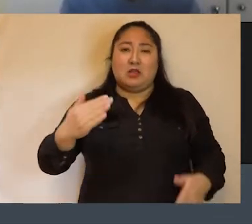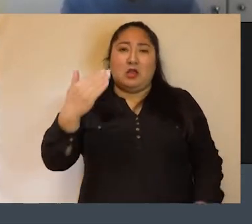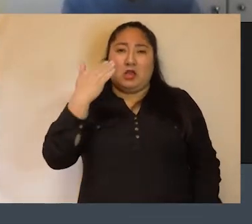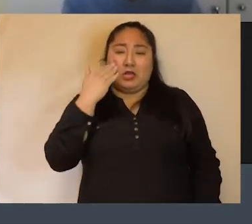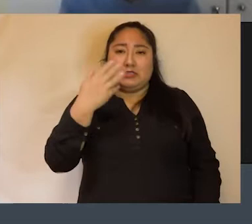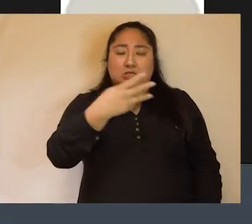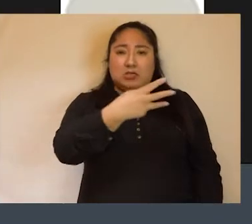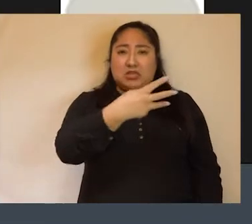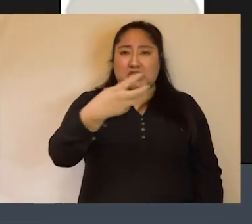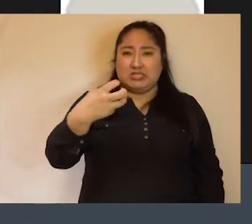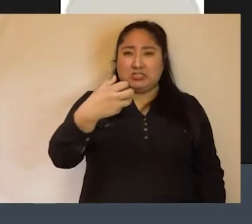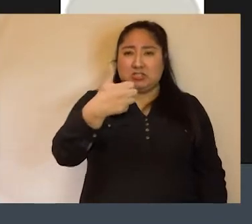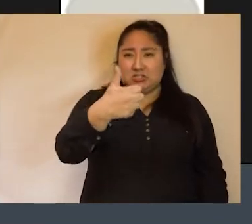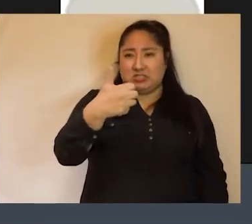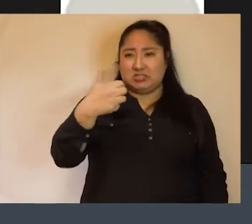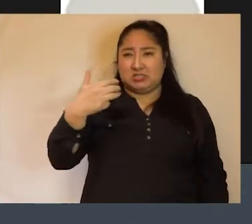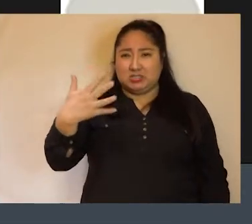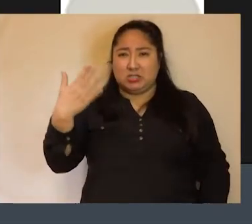Lamentablemente, alrededor de